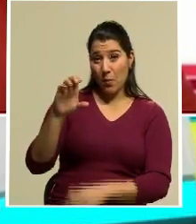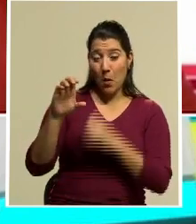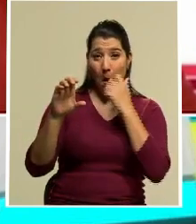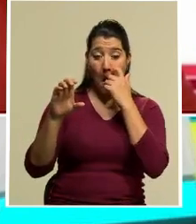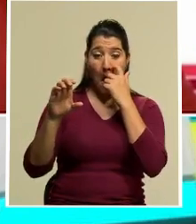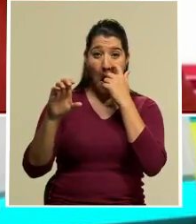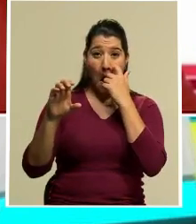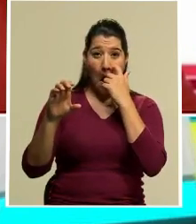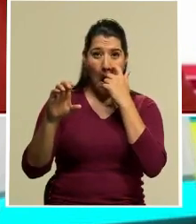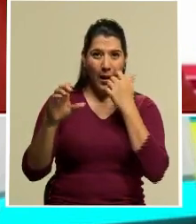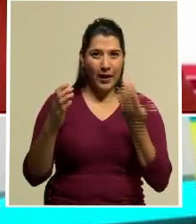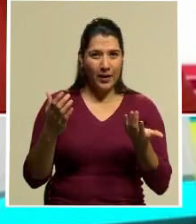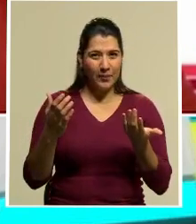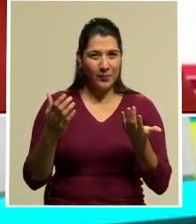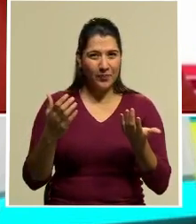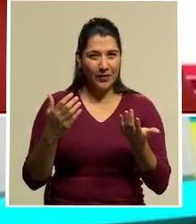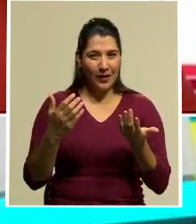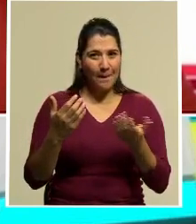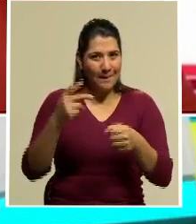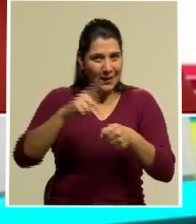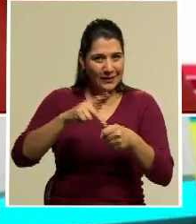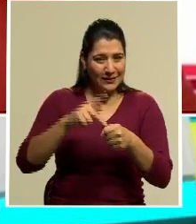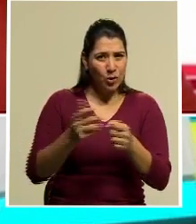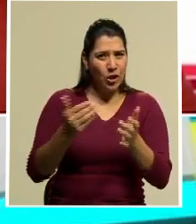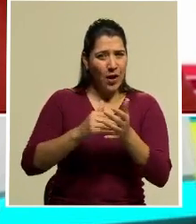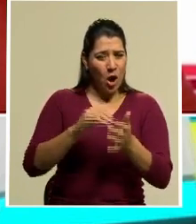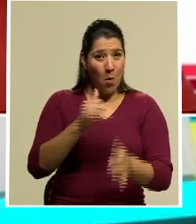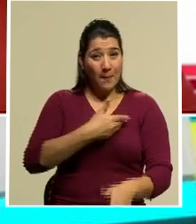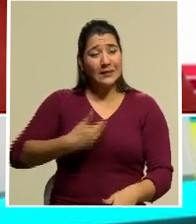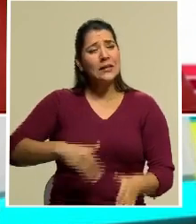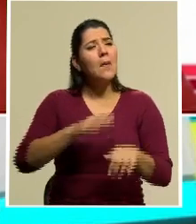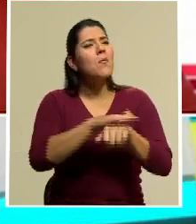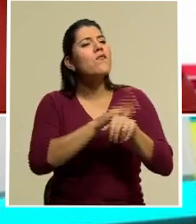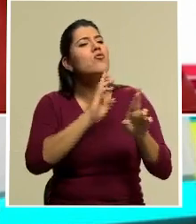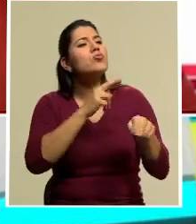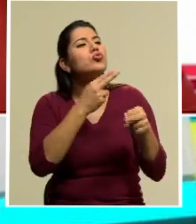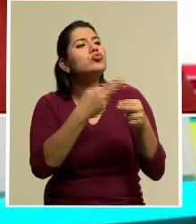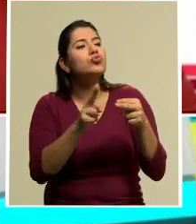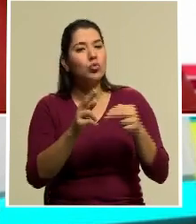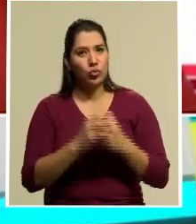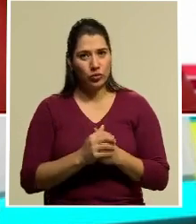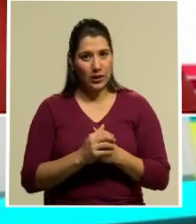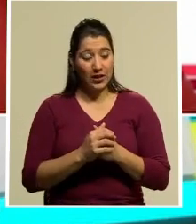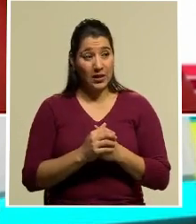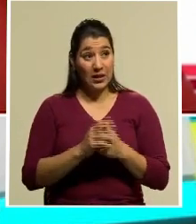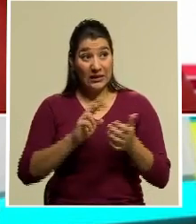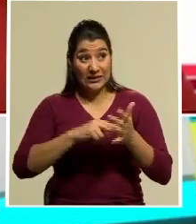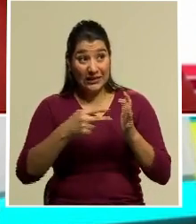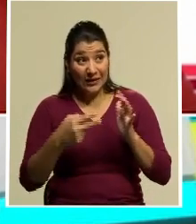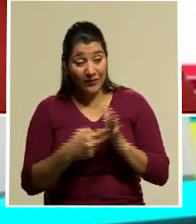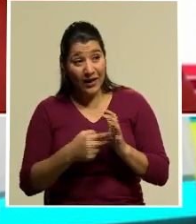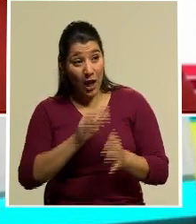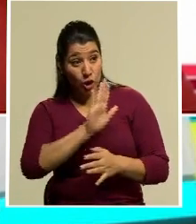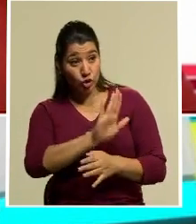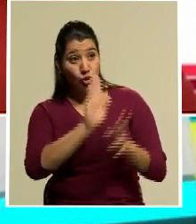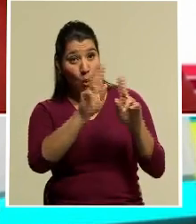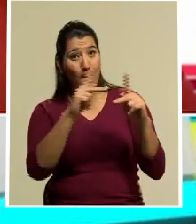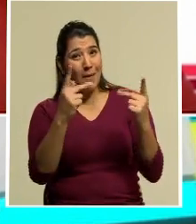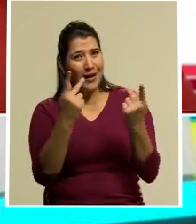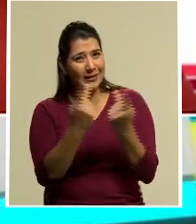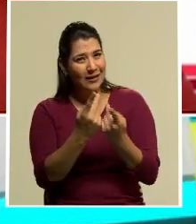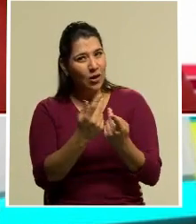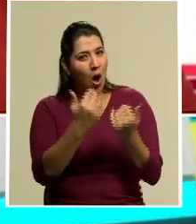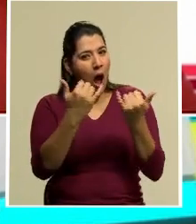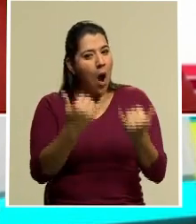respuesta porque son varias preguntas que están pendientes. ¿Cuán vulnerable es el partido a escándalos de